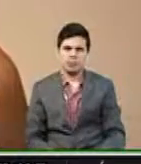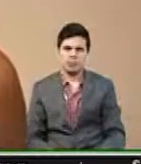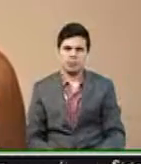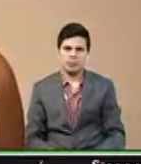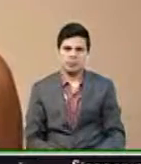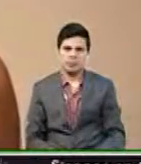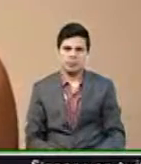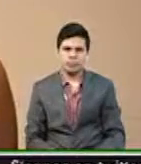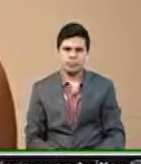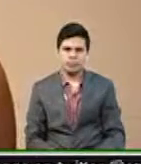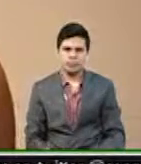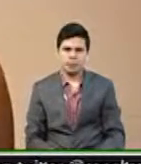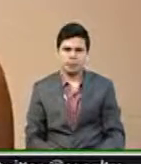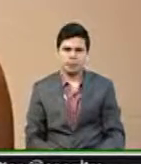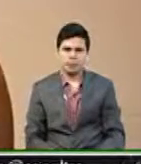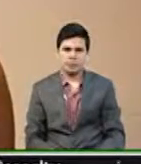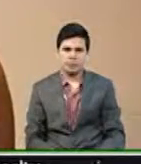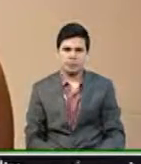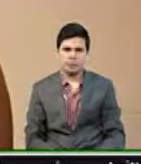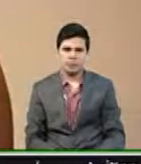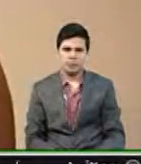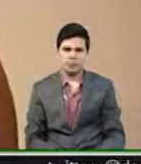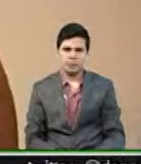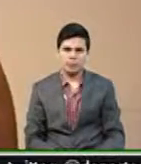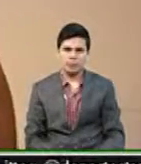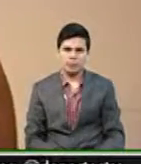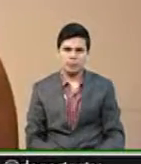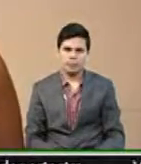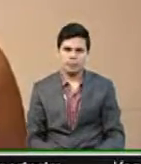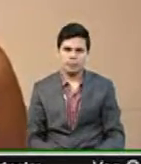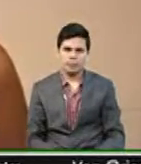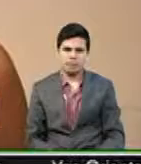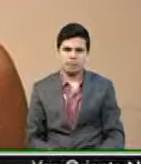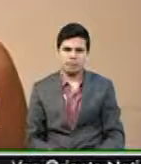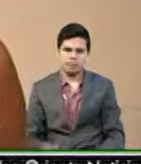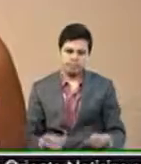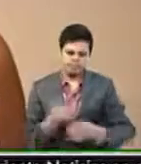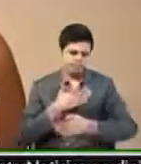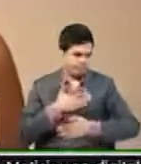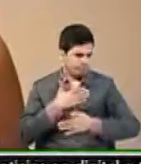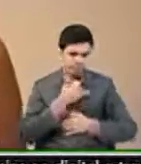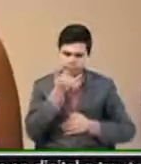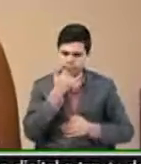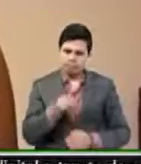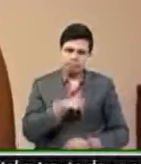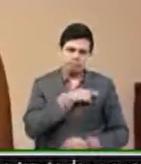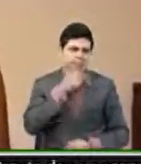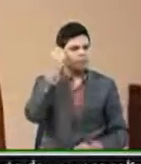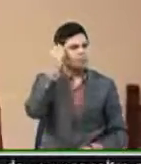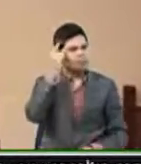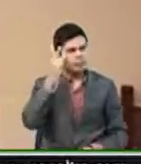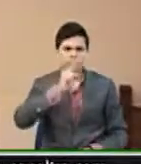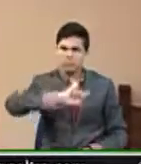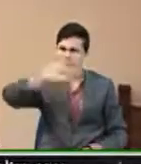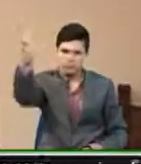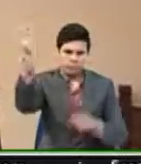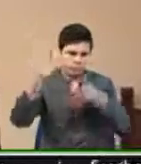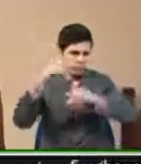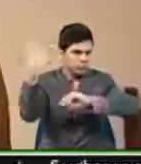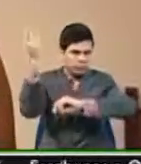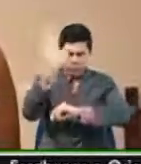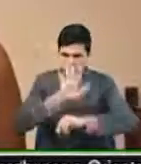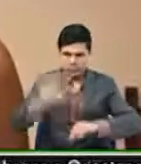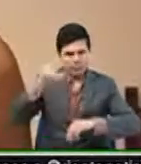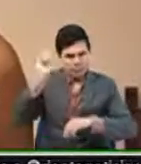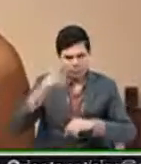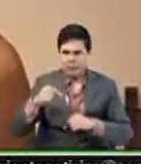Totalmente repudiable y creo que no debe haber solidaridad de absolutamente nadie en ninguna parte del departamento. Tenemos que